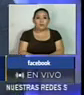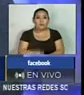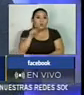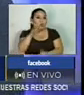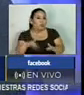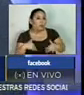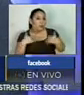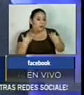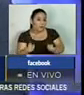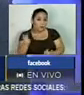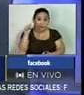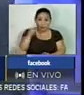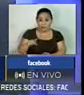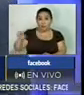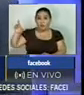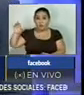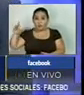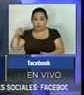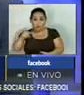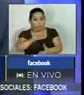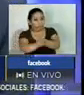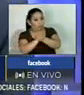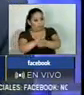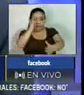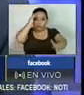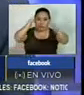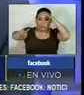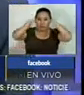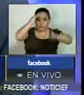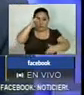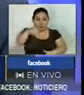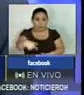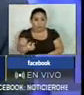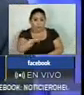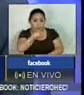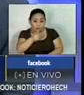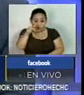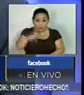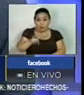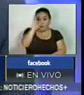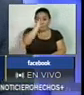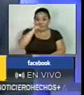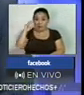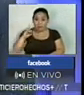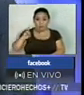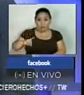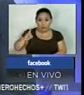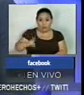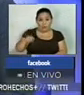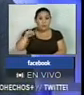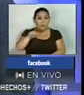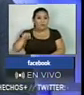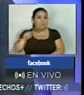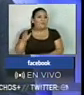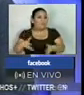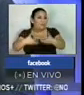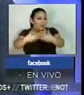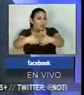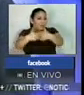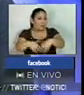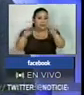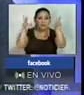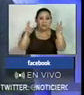¿Cómo están, colegas de la red de noticias Alba Visión? Es un gusto saludarlos. Queremos informarles acá desde Bolivia, en esta casa televisiva Bolivisión, que es lo que está sucediendo con